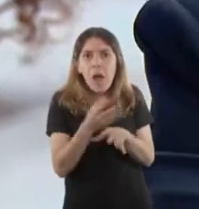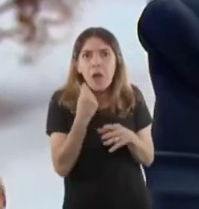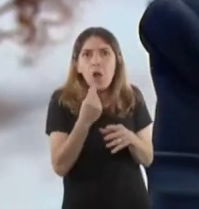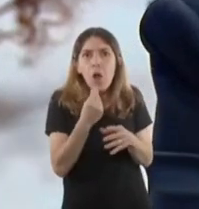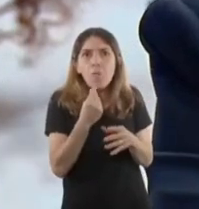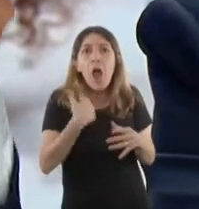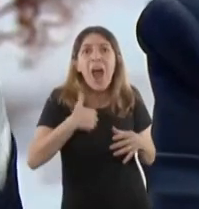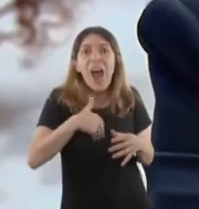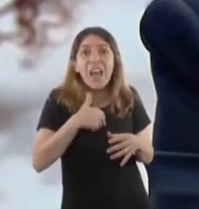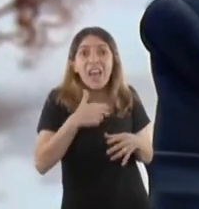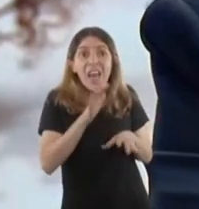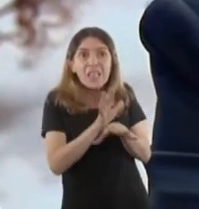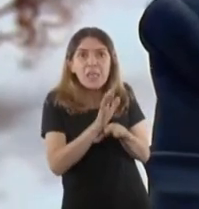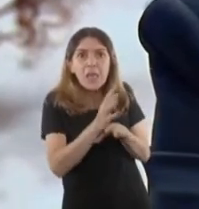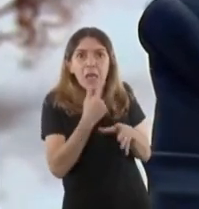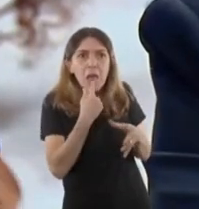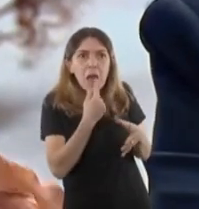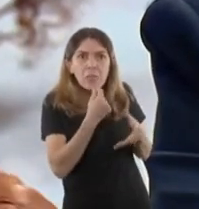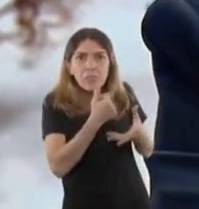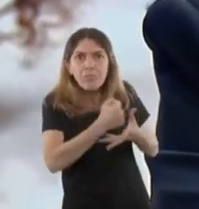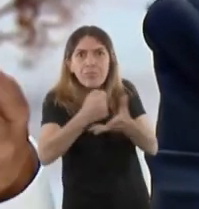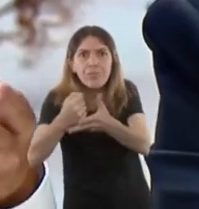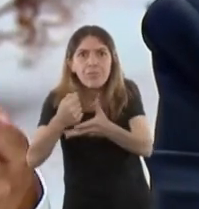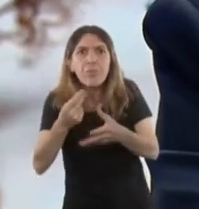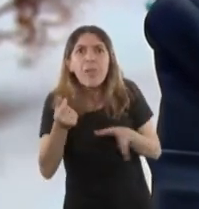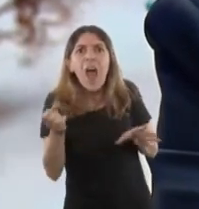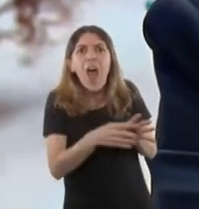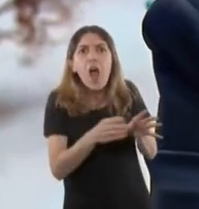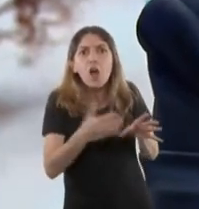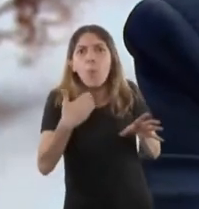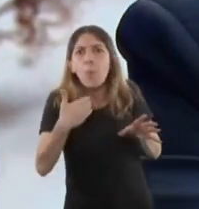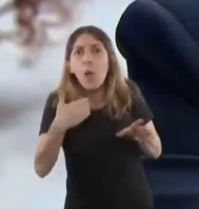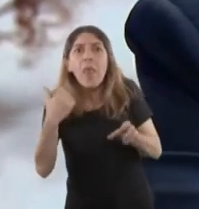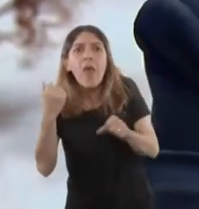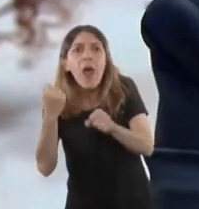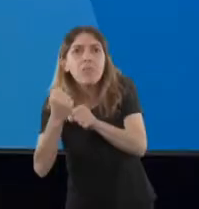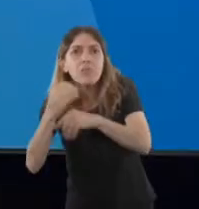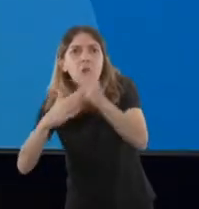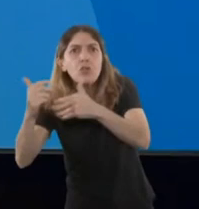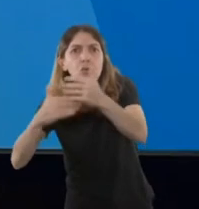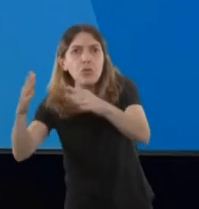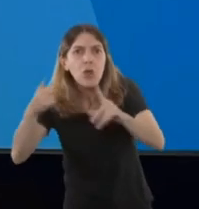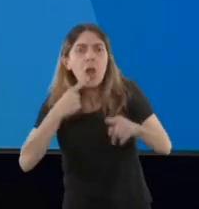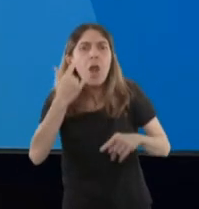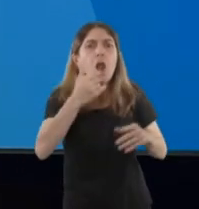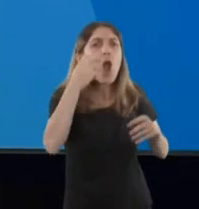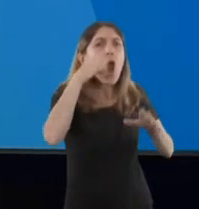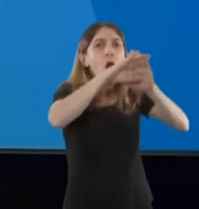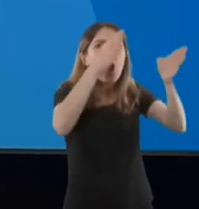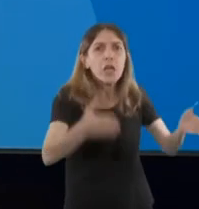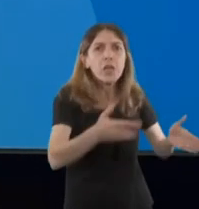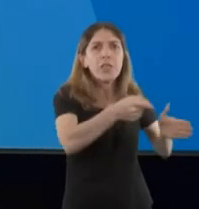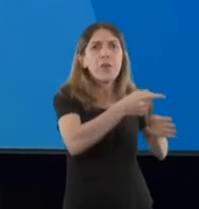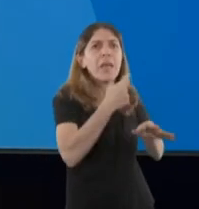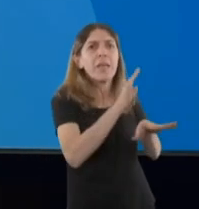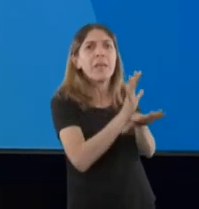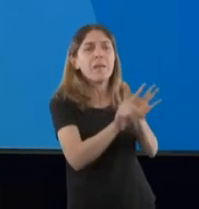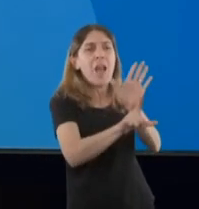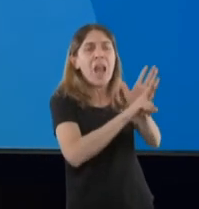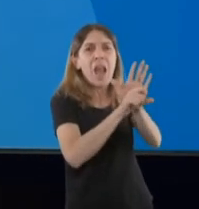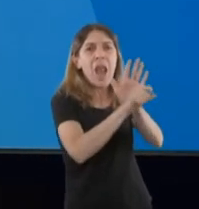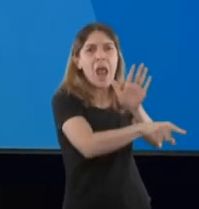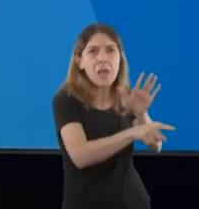de transformar la construcción en un instrumento de ahorro ayo y en el congreso una ley que de alguna manera lo que nos